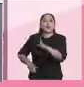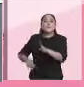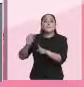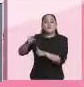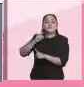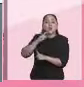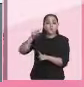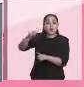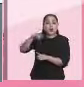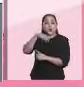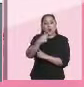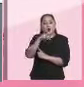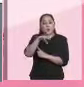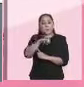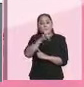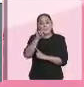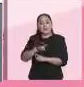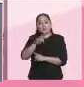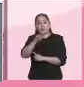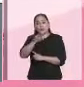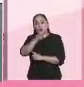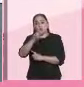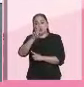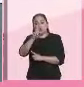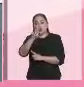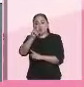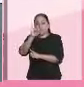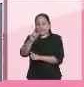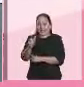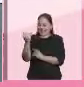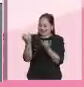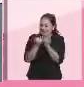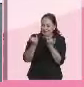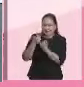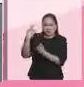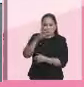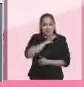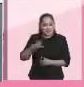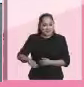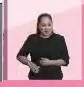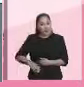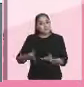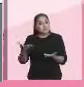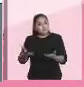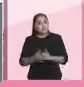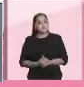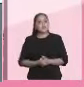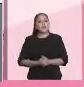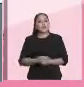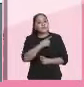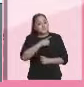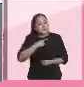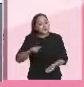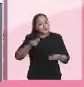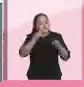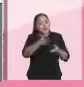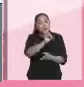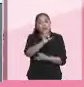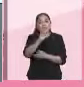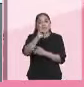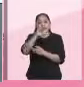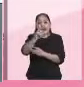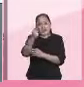que es Gómez Urrutia. Tenemos que darle todo el presupuesto y toda la independencia a la Fiscalía que sirva, realmente que